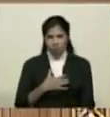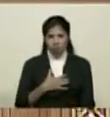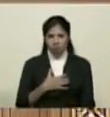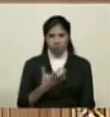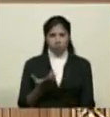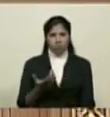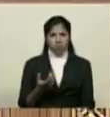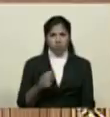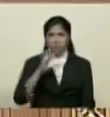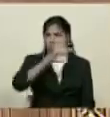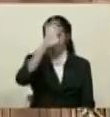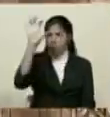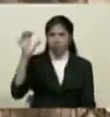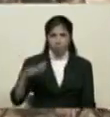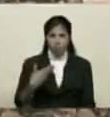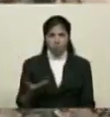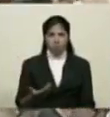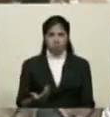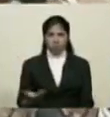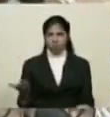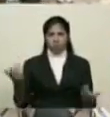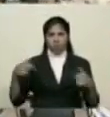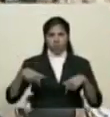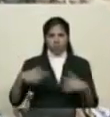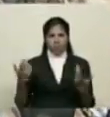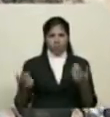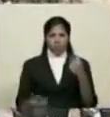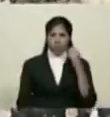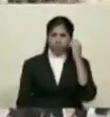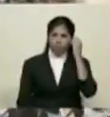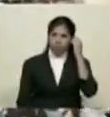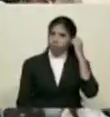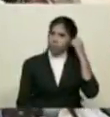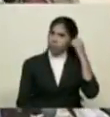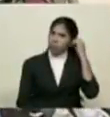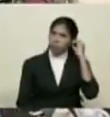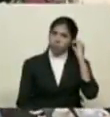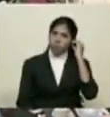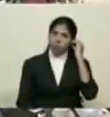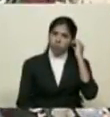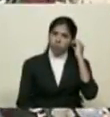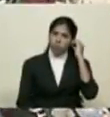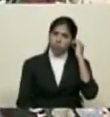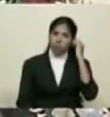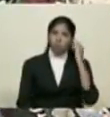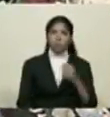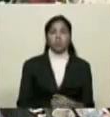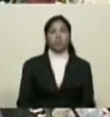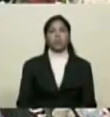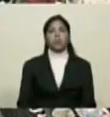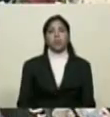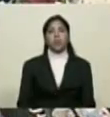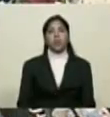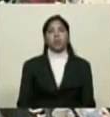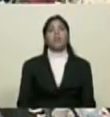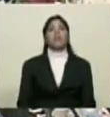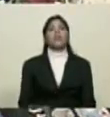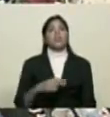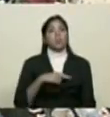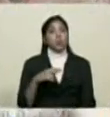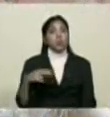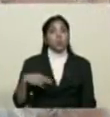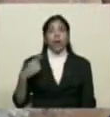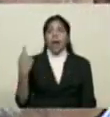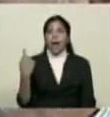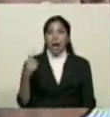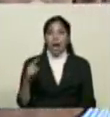país existe eso? Solo aquí. En el principio de cooperación de poderes públicos, nosotros tenemos permanente